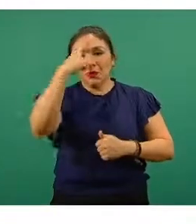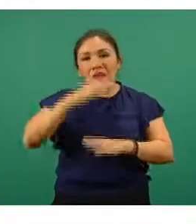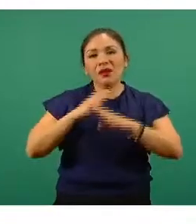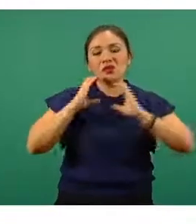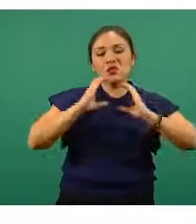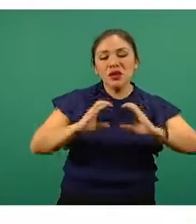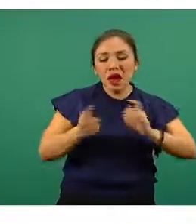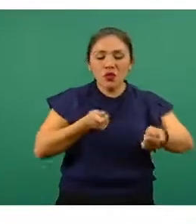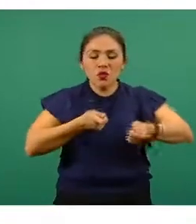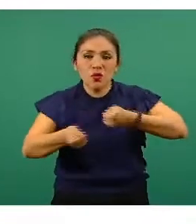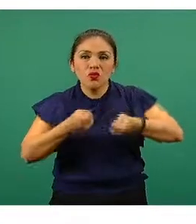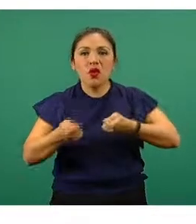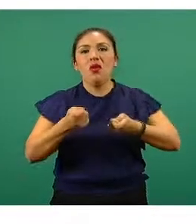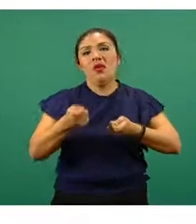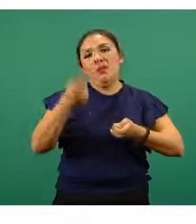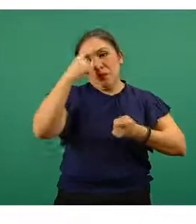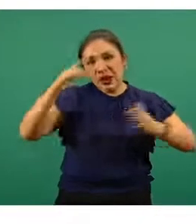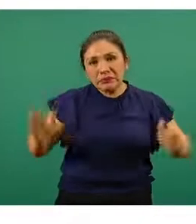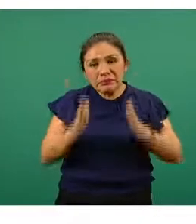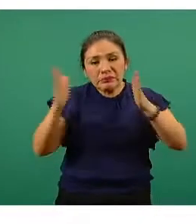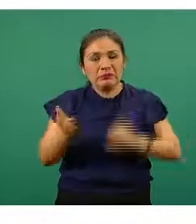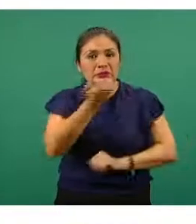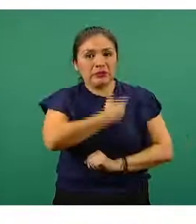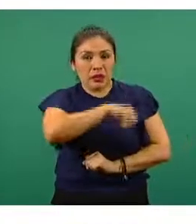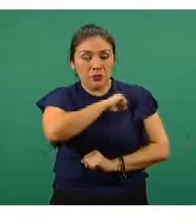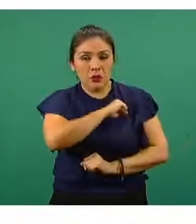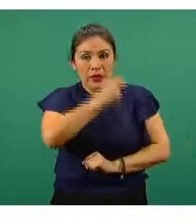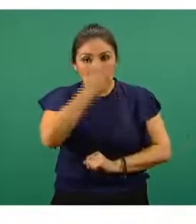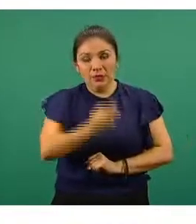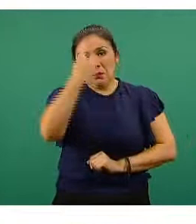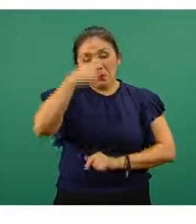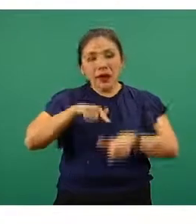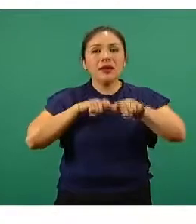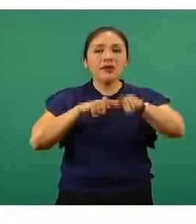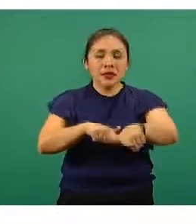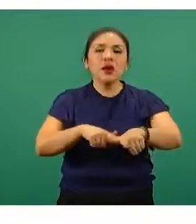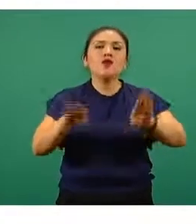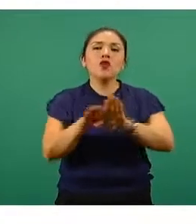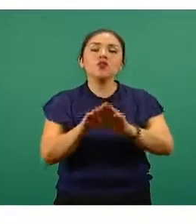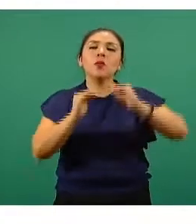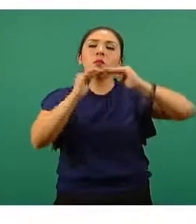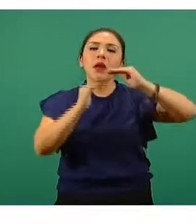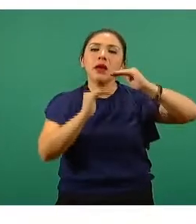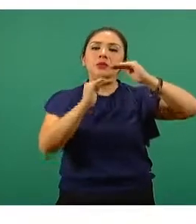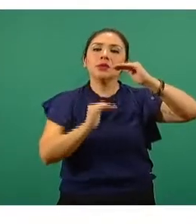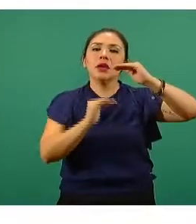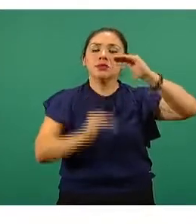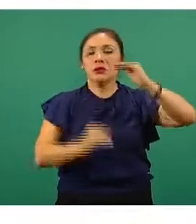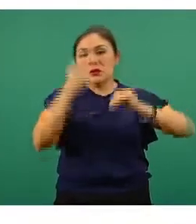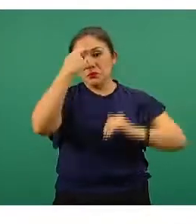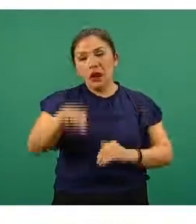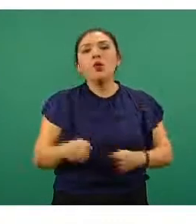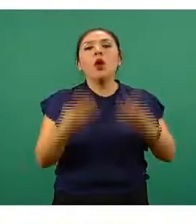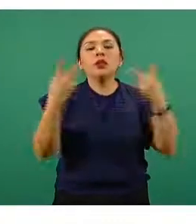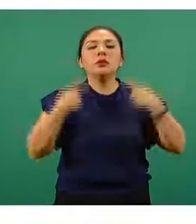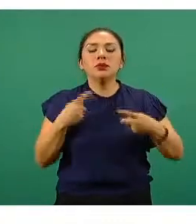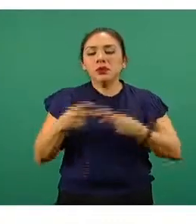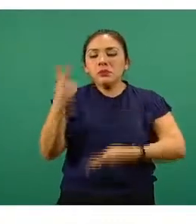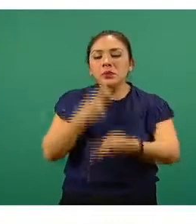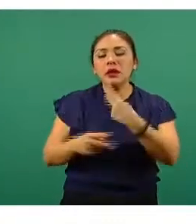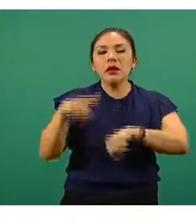prevención, control y promoción de la salud para continuar con este descenso en el número de